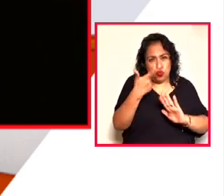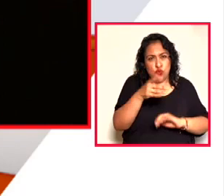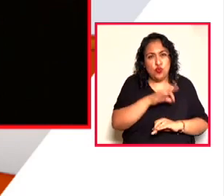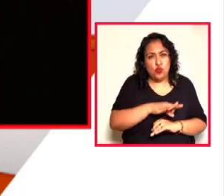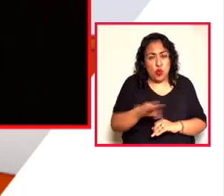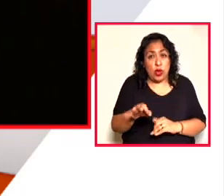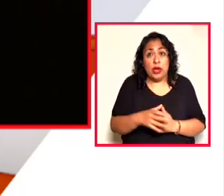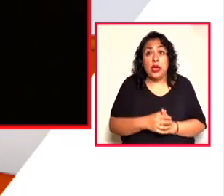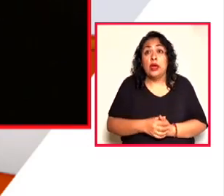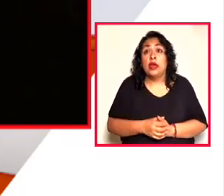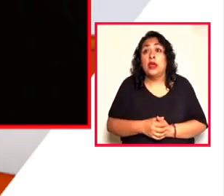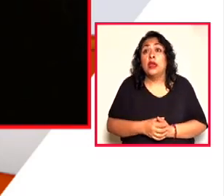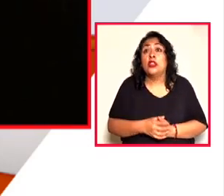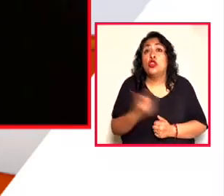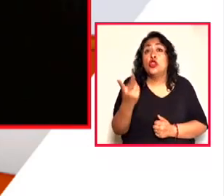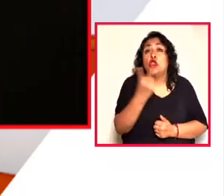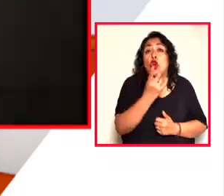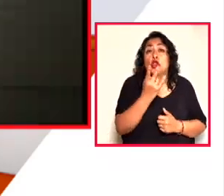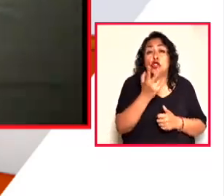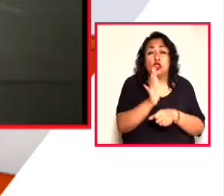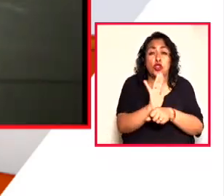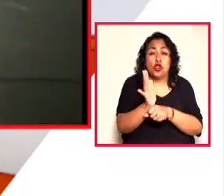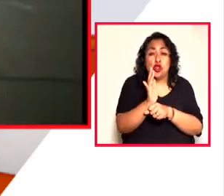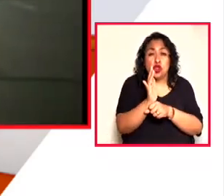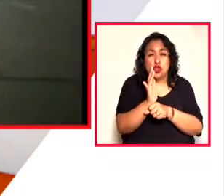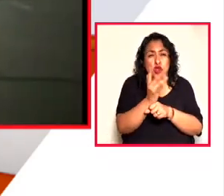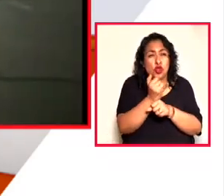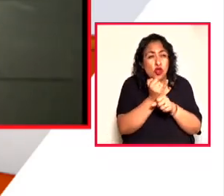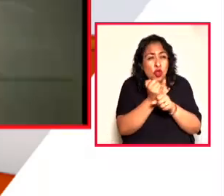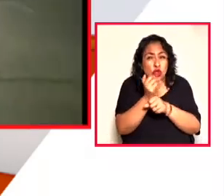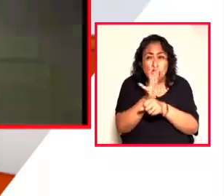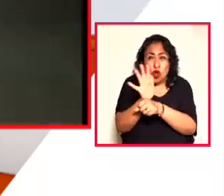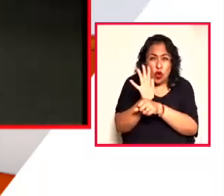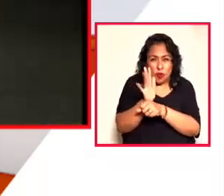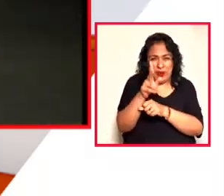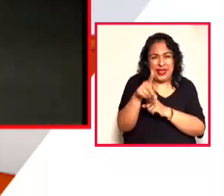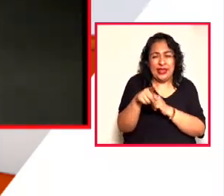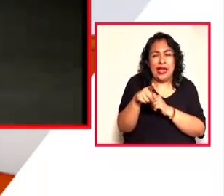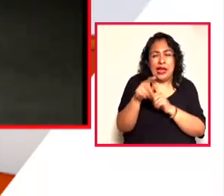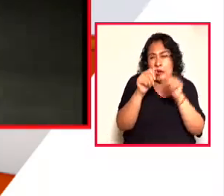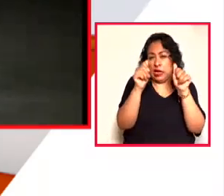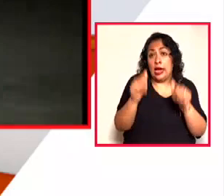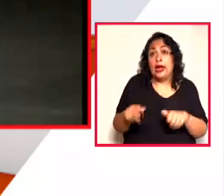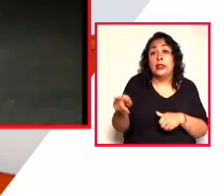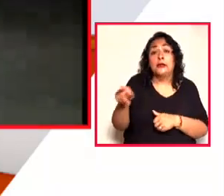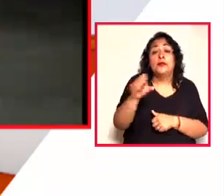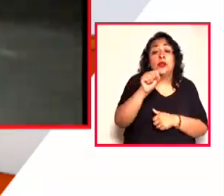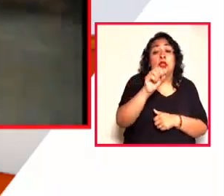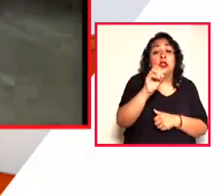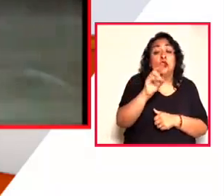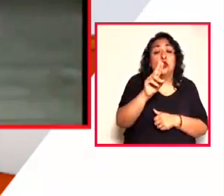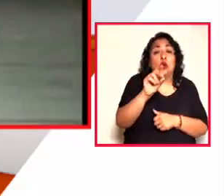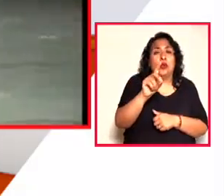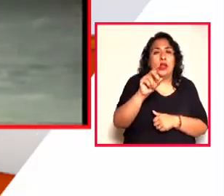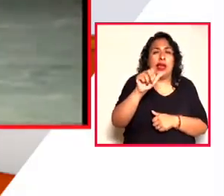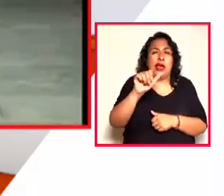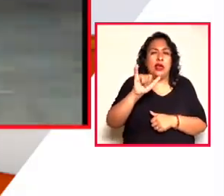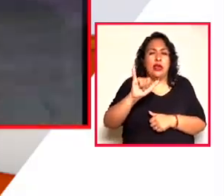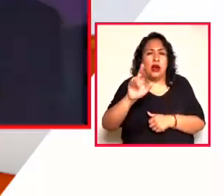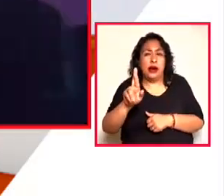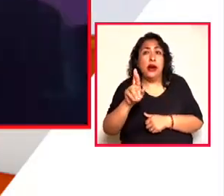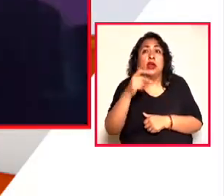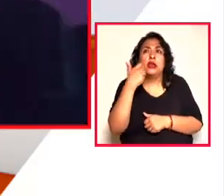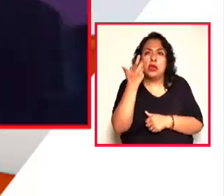y dos documentales artísticos. Solid Air busca constituirse como una plataforma